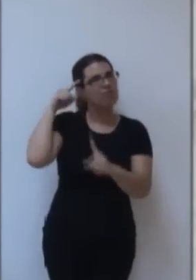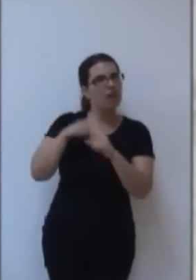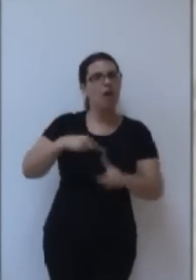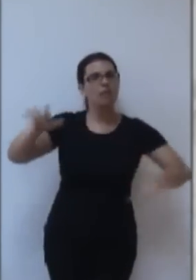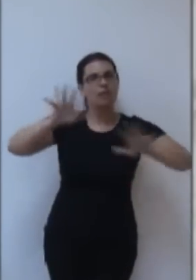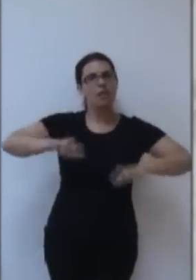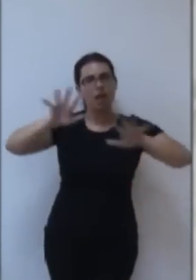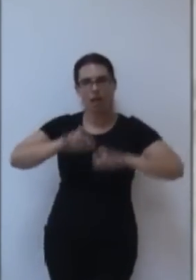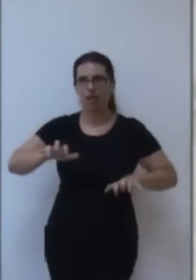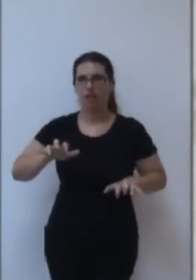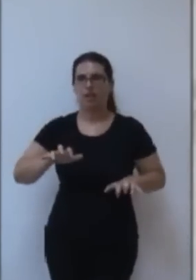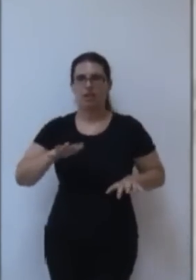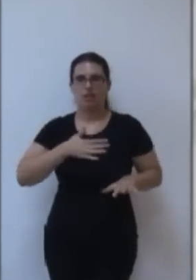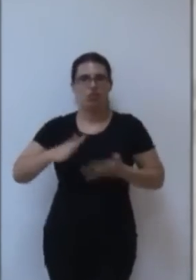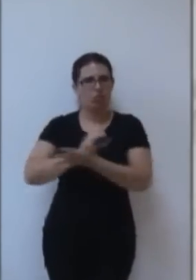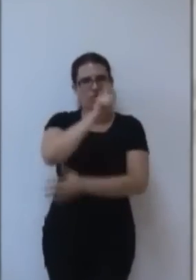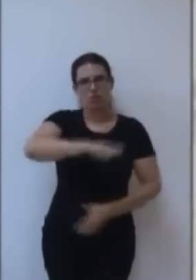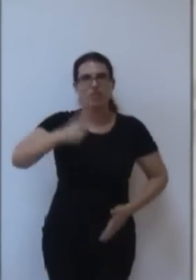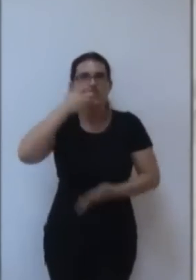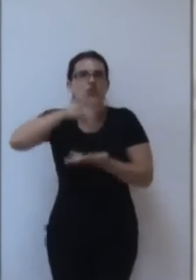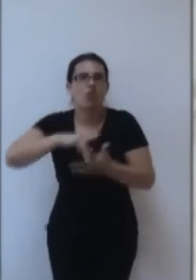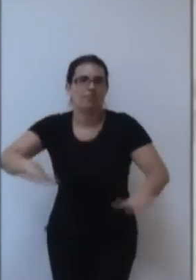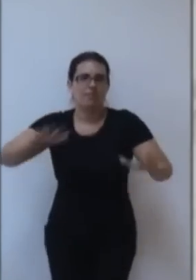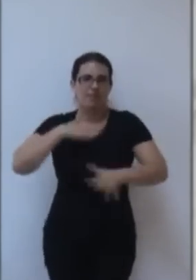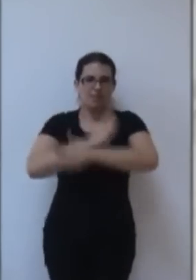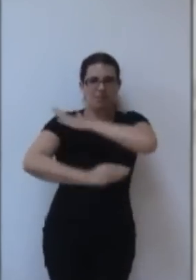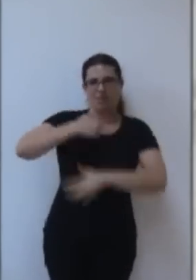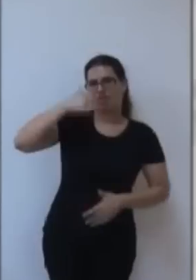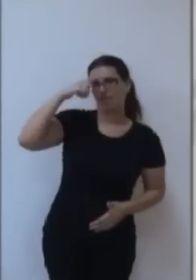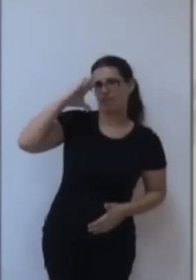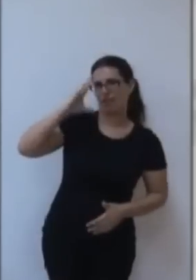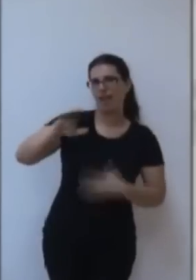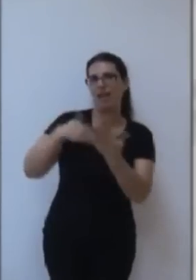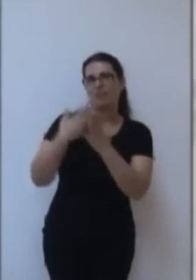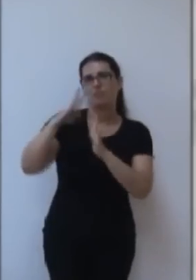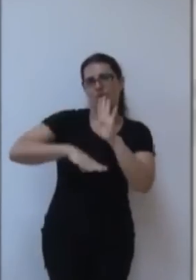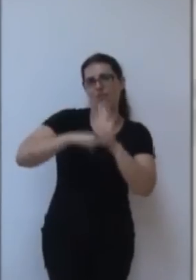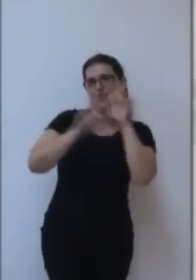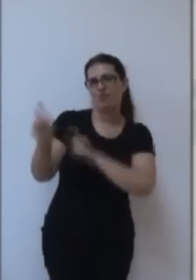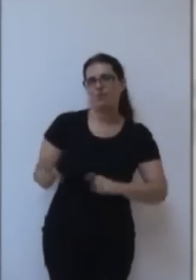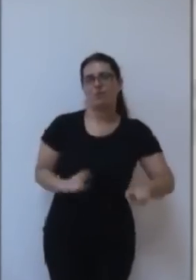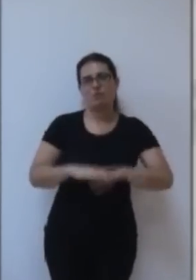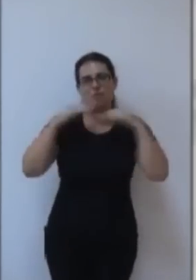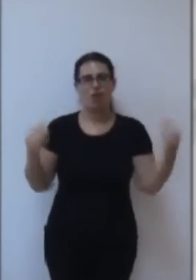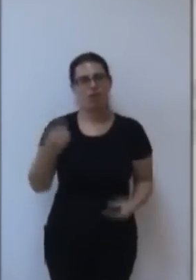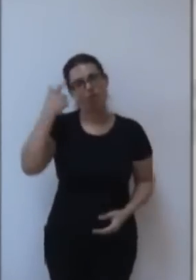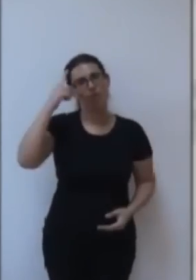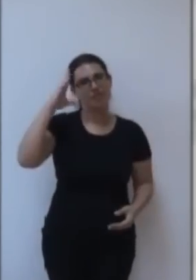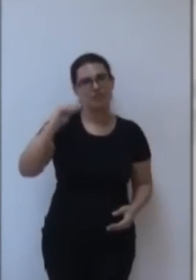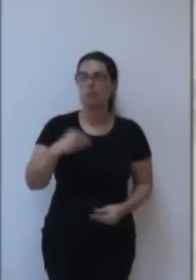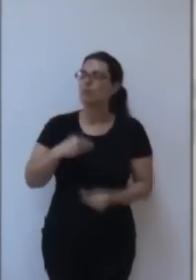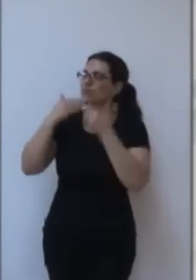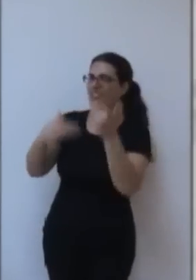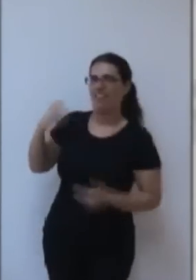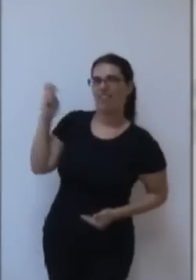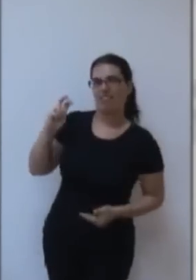aprendizaje de todas las personas con discapacidad intelectual y programas informáticos para mejora cognitiva. Muchísimas gracias por estar